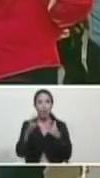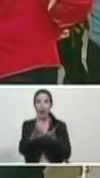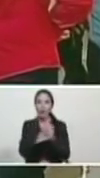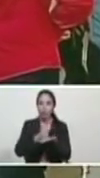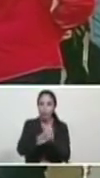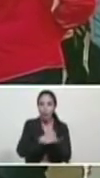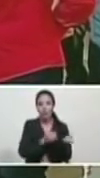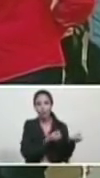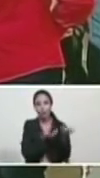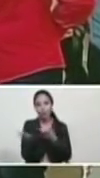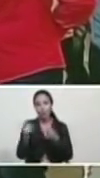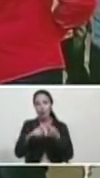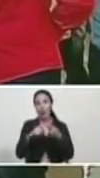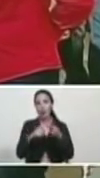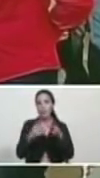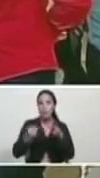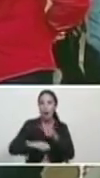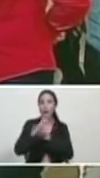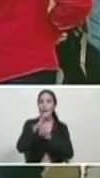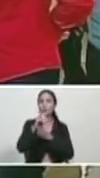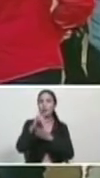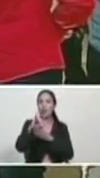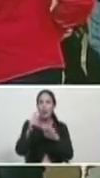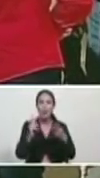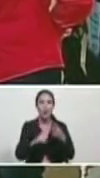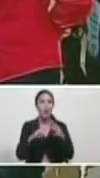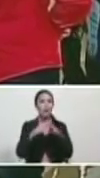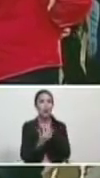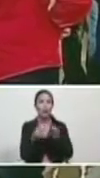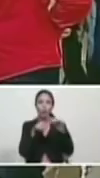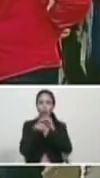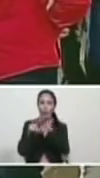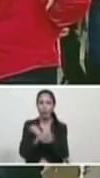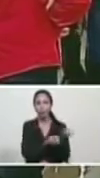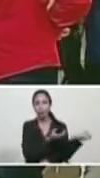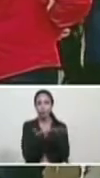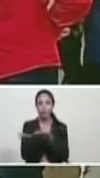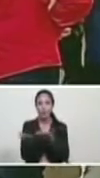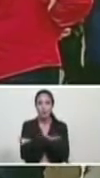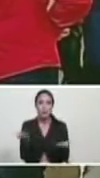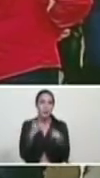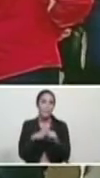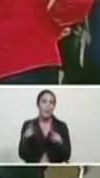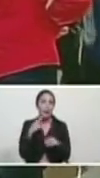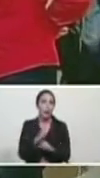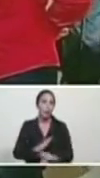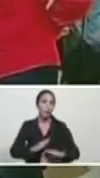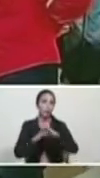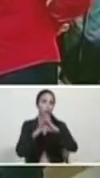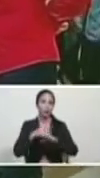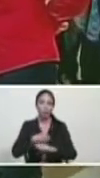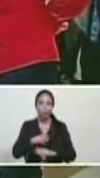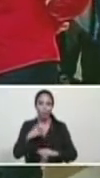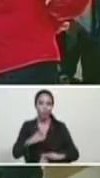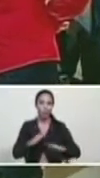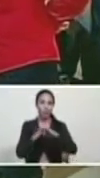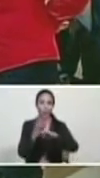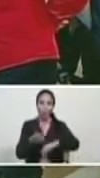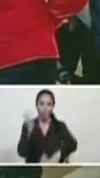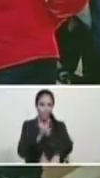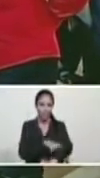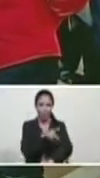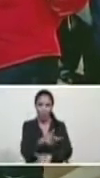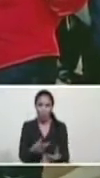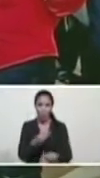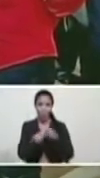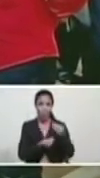país, para la red ambulatoria. Pero así como yo le digo, bueno, es una de las medidas más criminales, perseguir